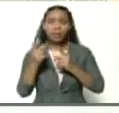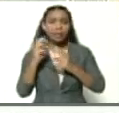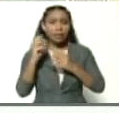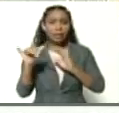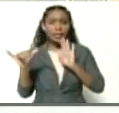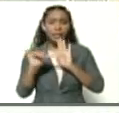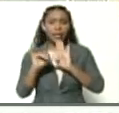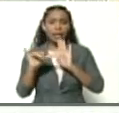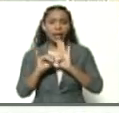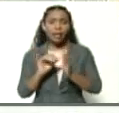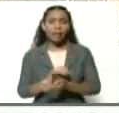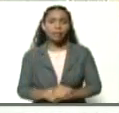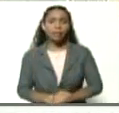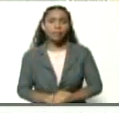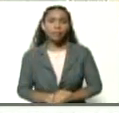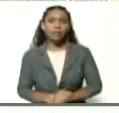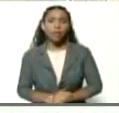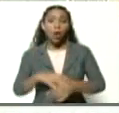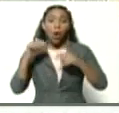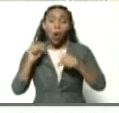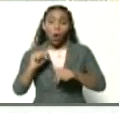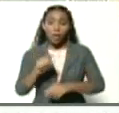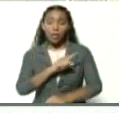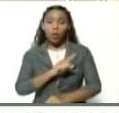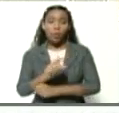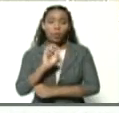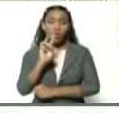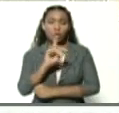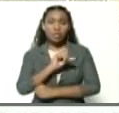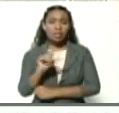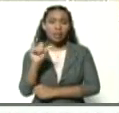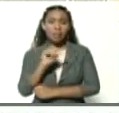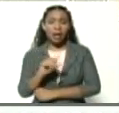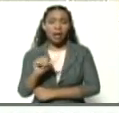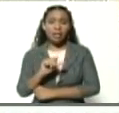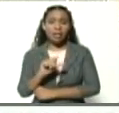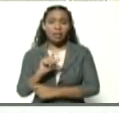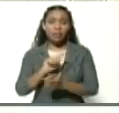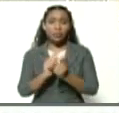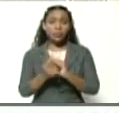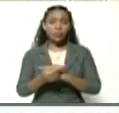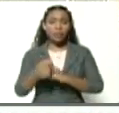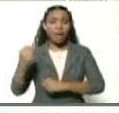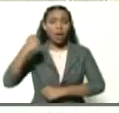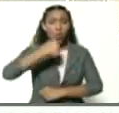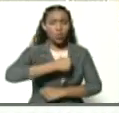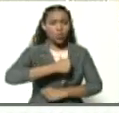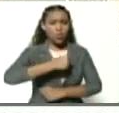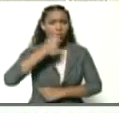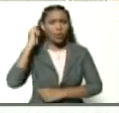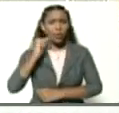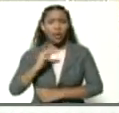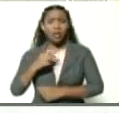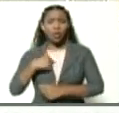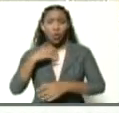cercanías. Hoy se cumplen 2 semanas de las operaciones Escudo Bolivariano. Yo quiero explicar muy